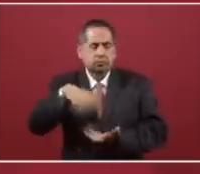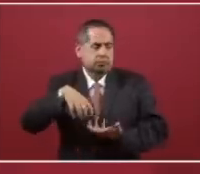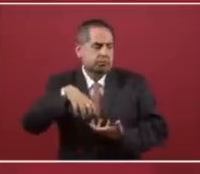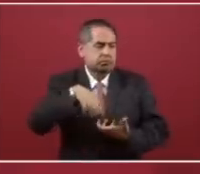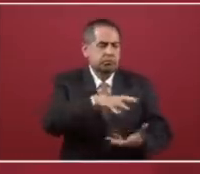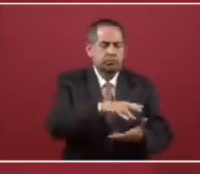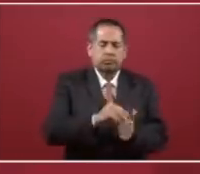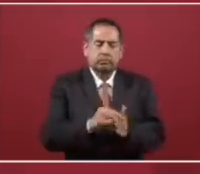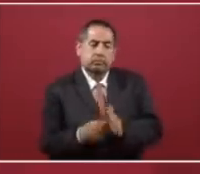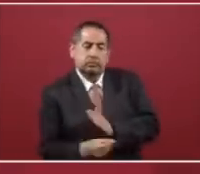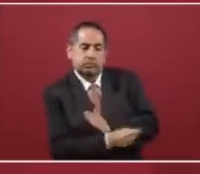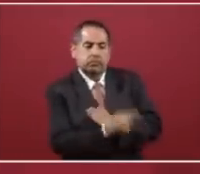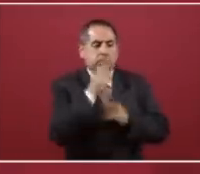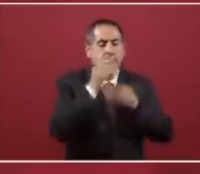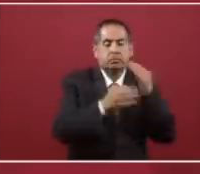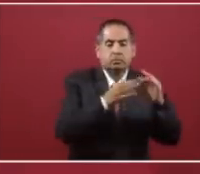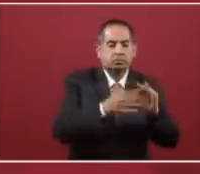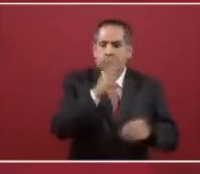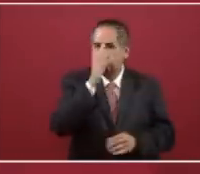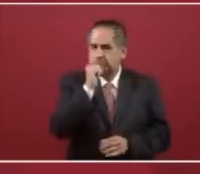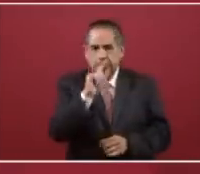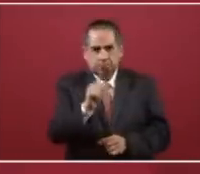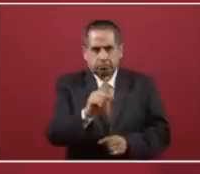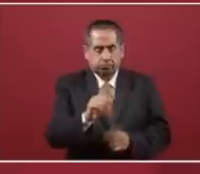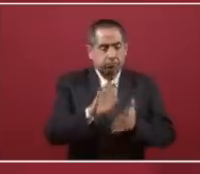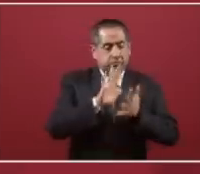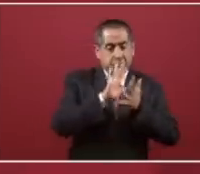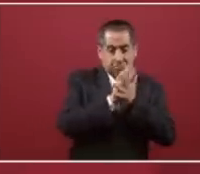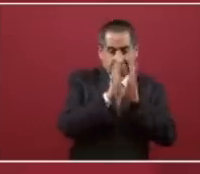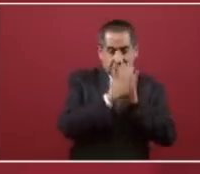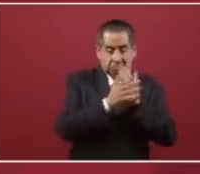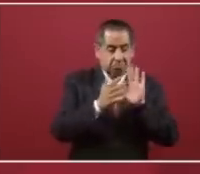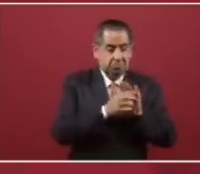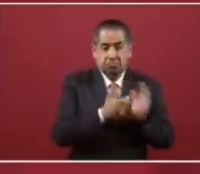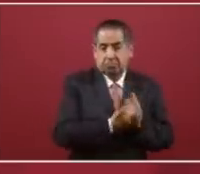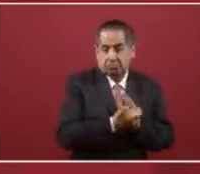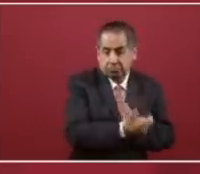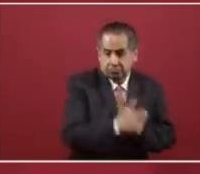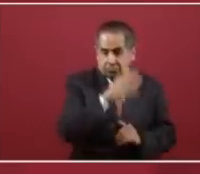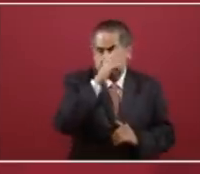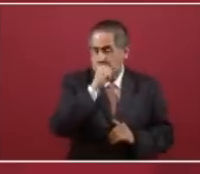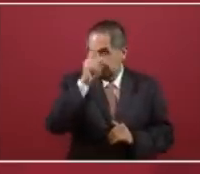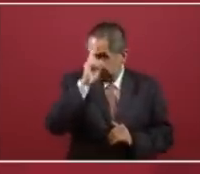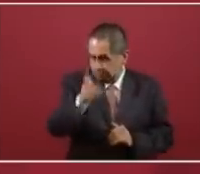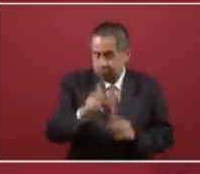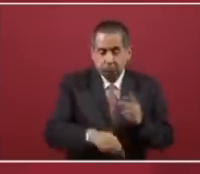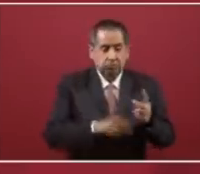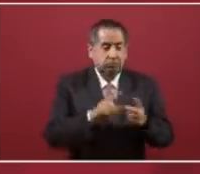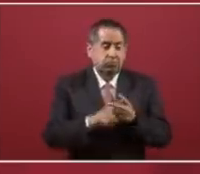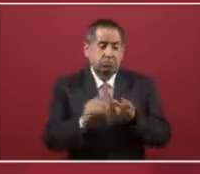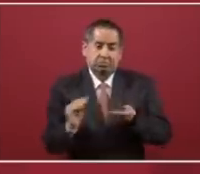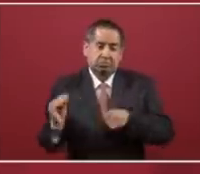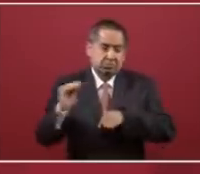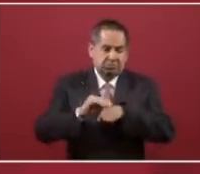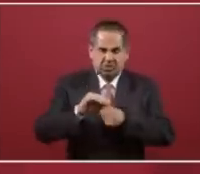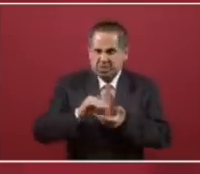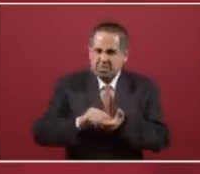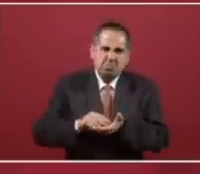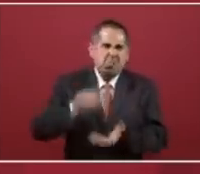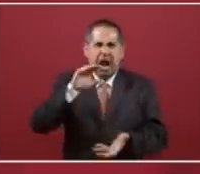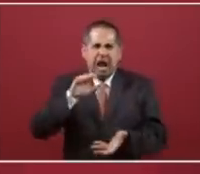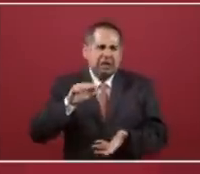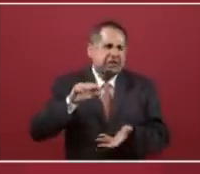primero de recursos procedentes de la delincuencia organizada por tener aportaciones mayores a las establecidas en la ley